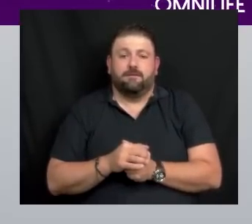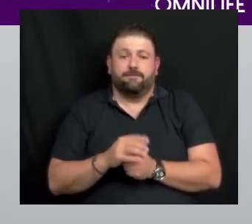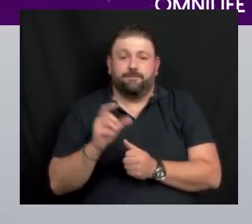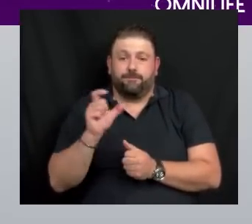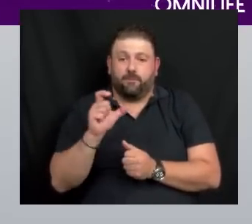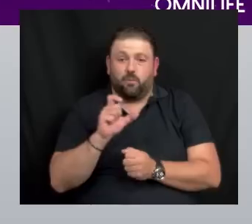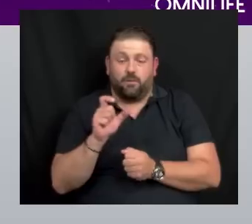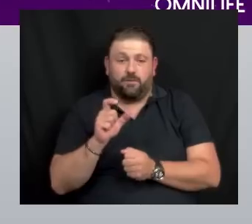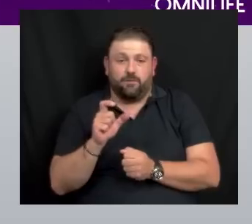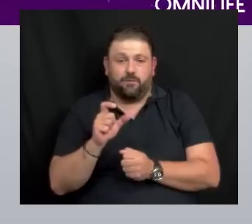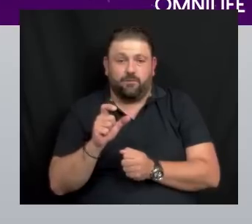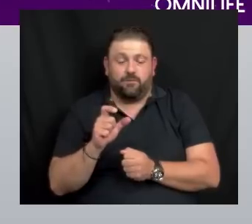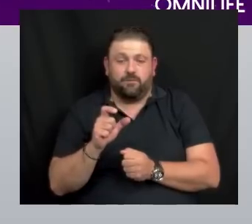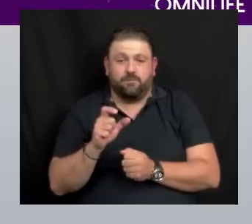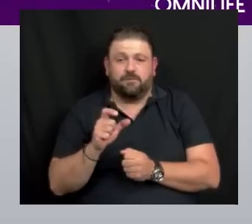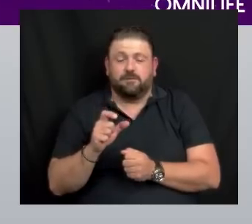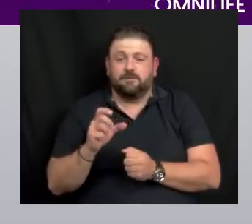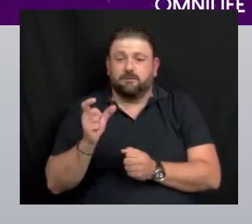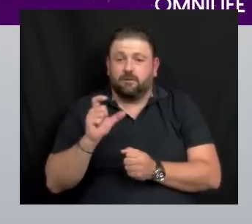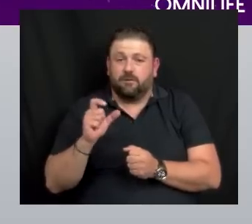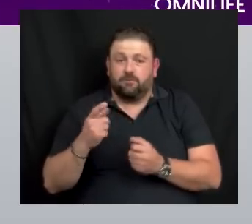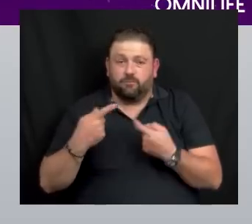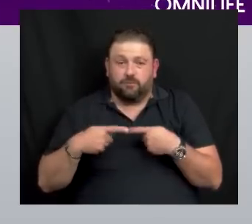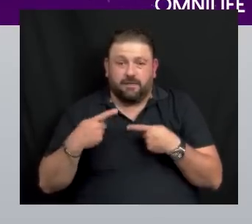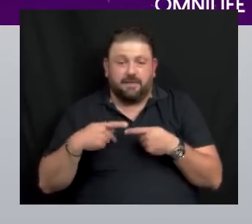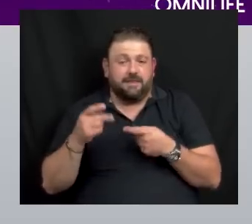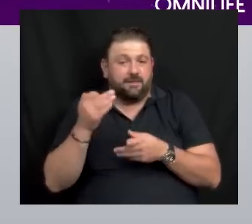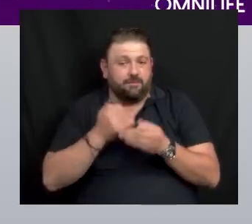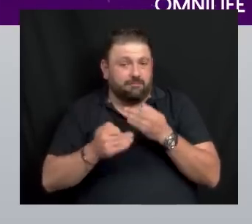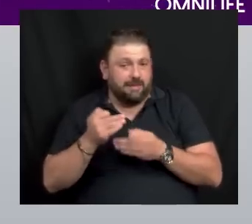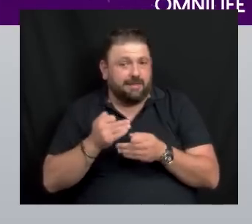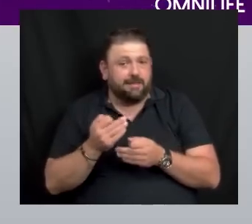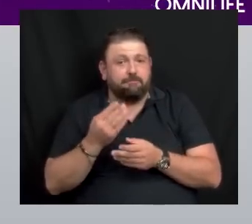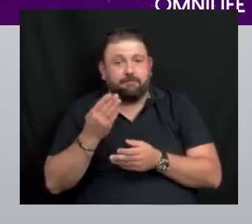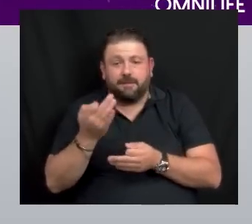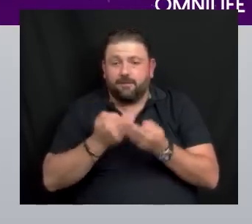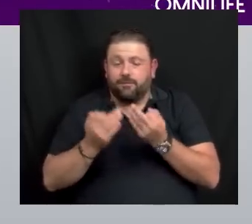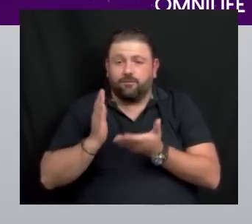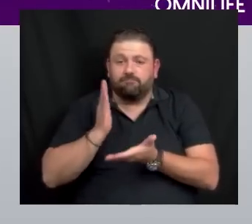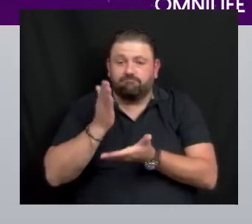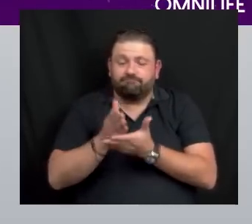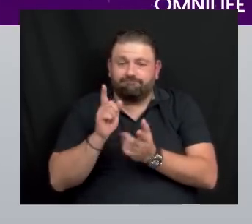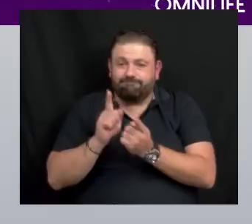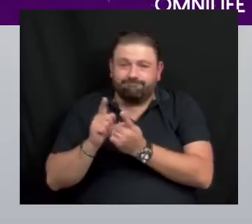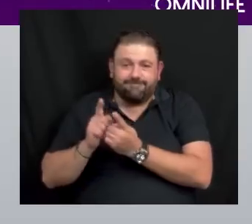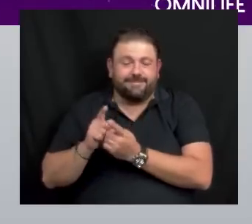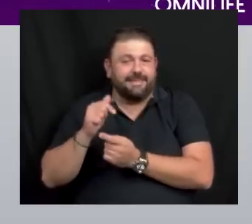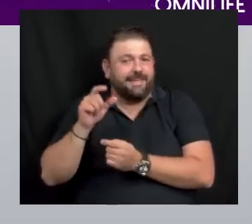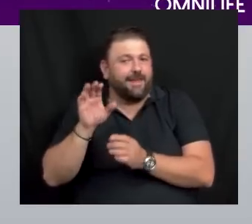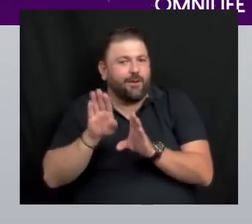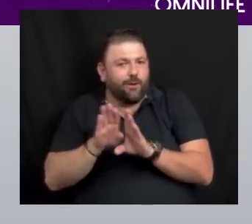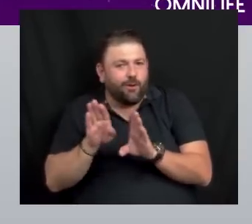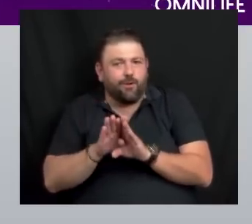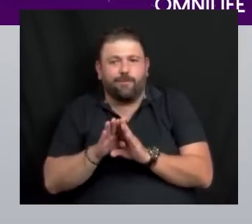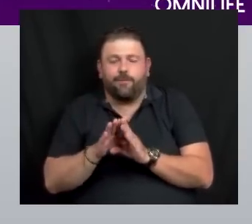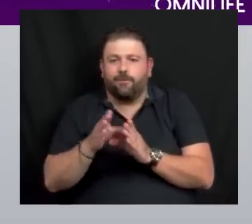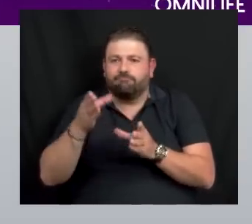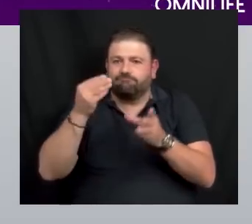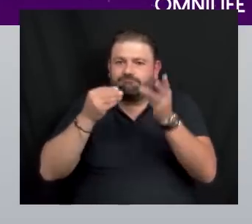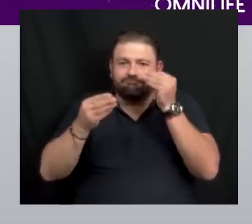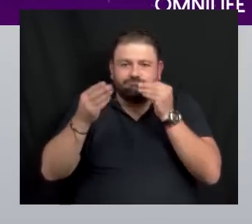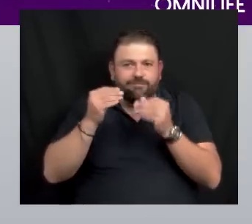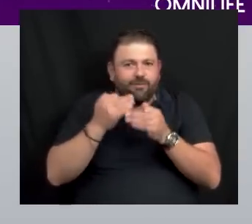si llega y sí. mucha gente dice, ¿cómo? Si los que lo hemos vivido en presencial, ¿cómo va a ser? No, es